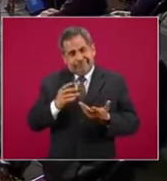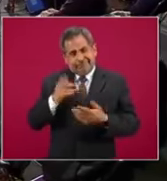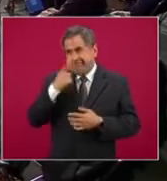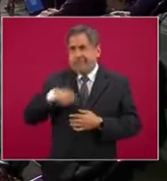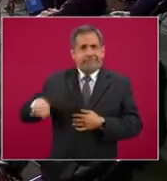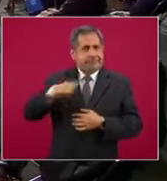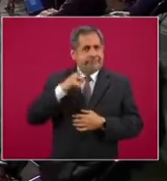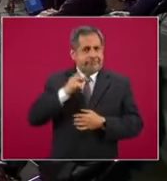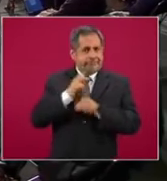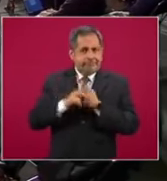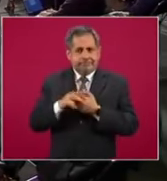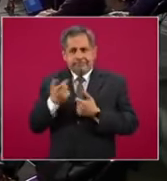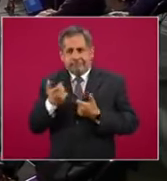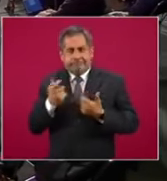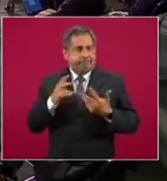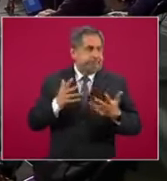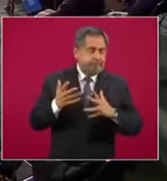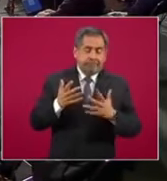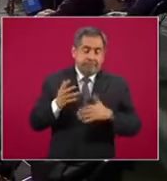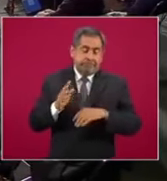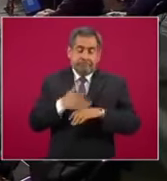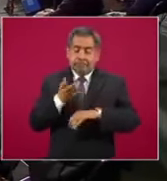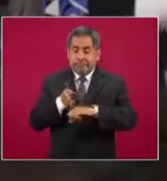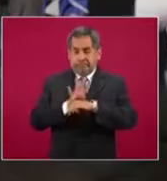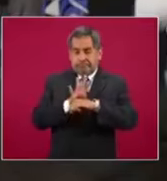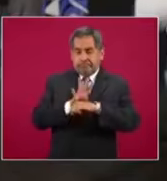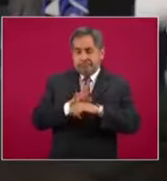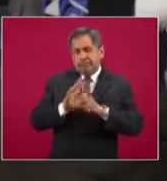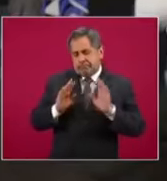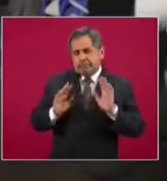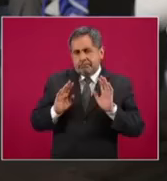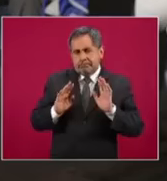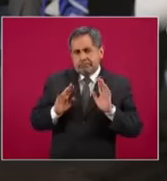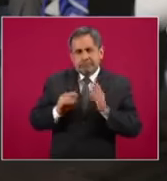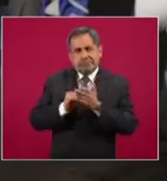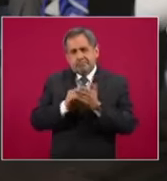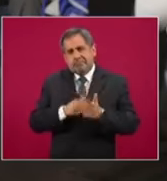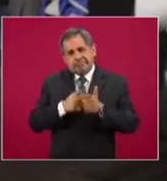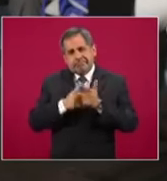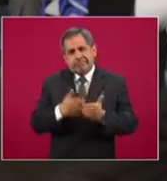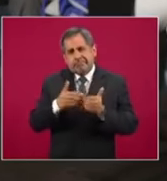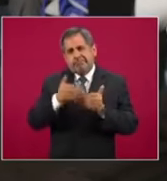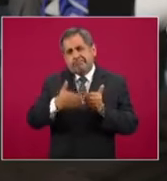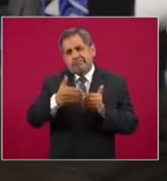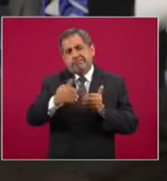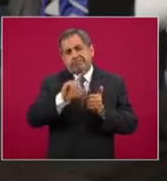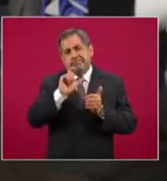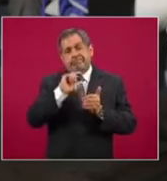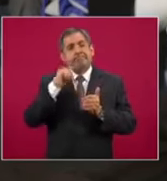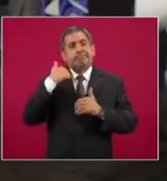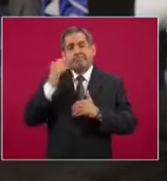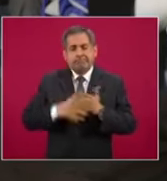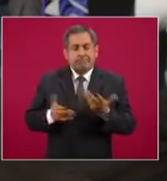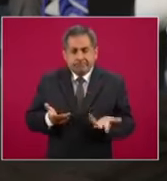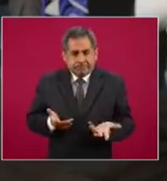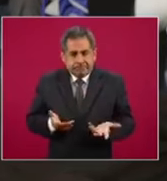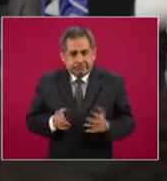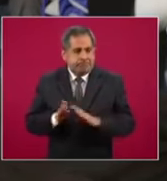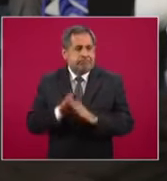incertidumbre económica porque la pandemia vaya eh va a seguir y todavía no sabemos hasta cuándo entonces que eso no